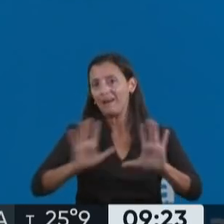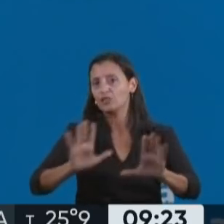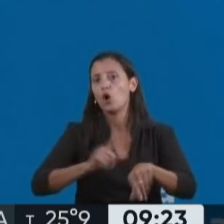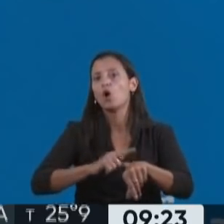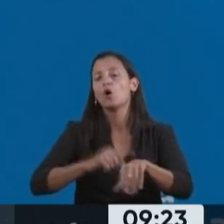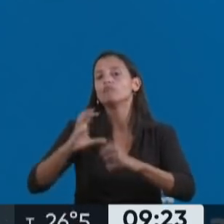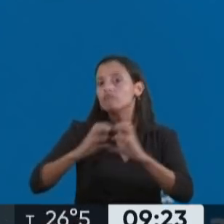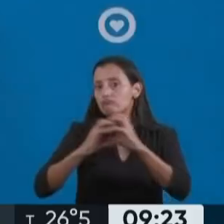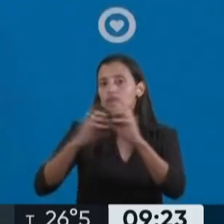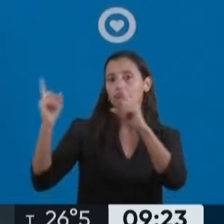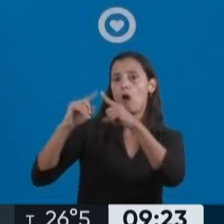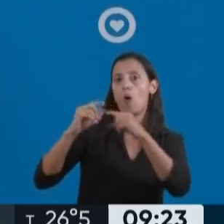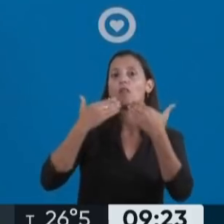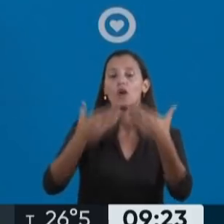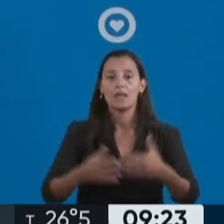Muchas gracias.